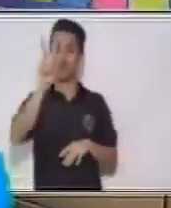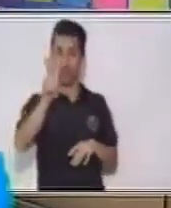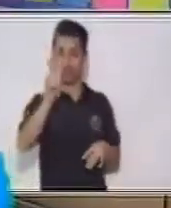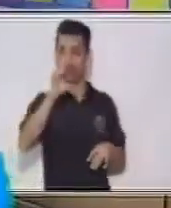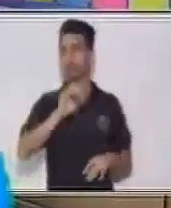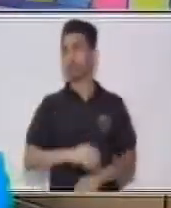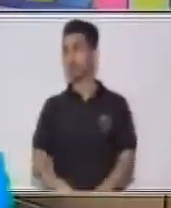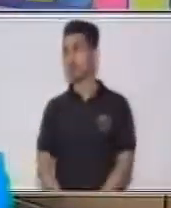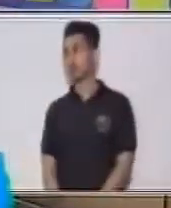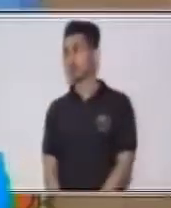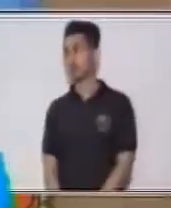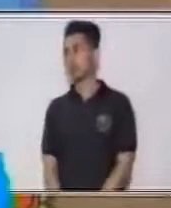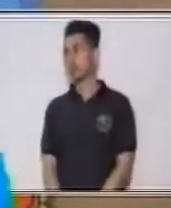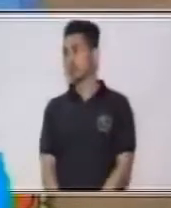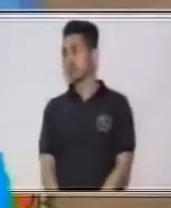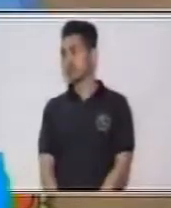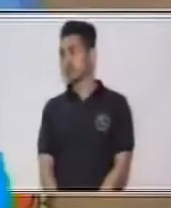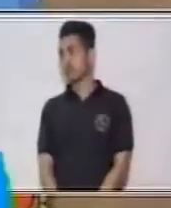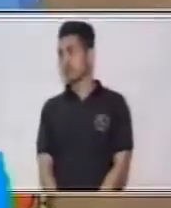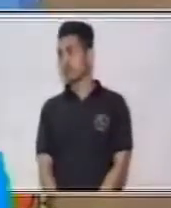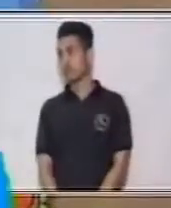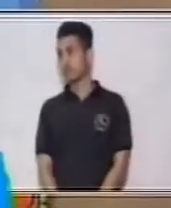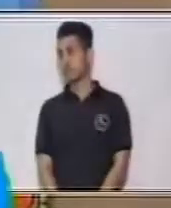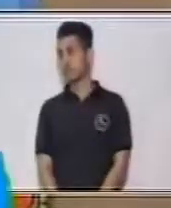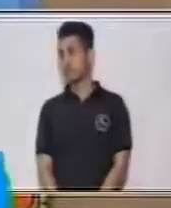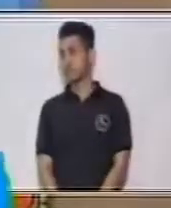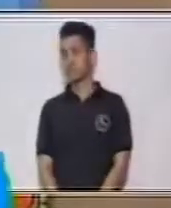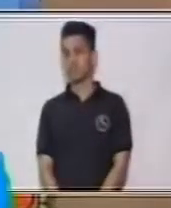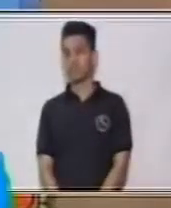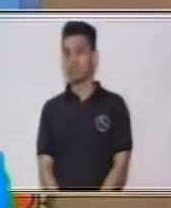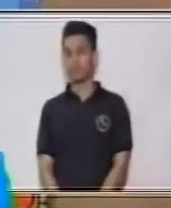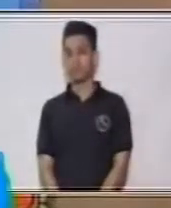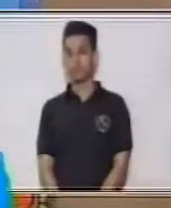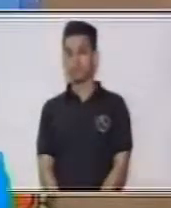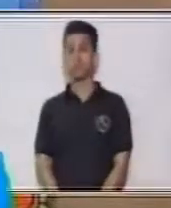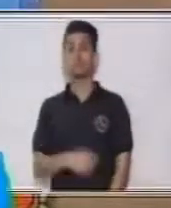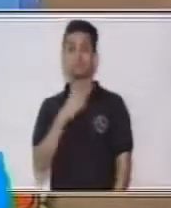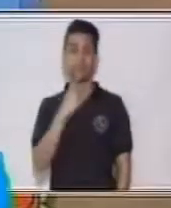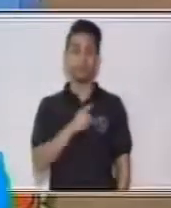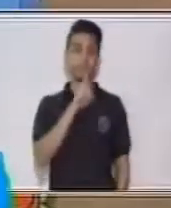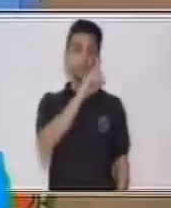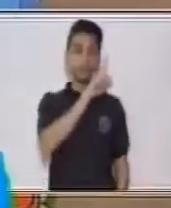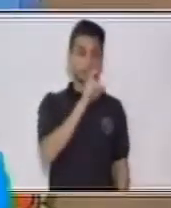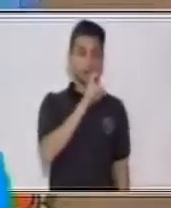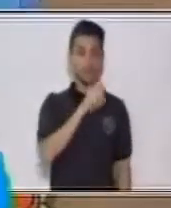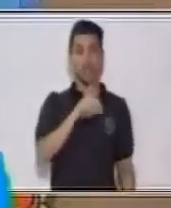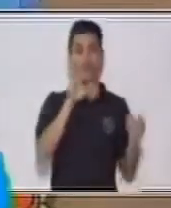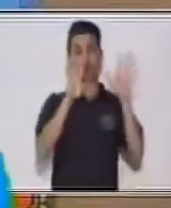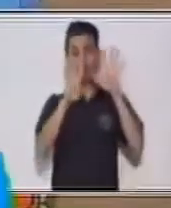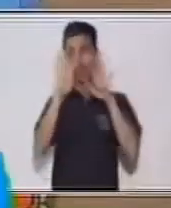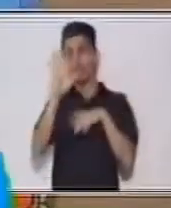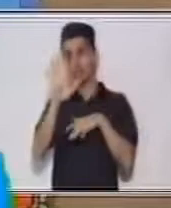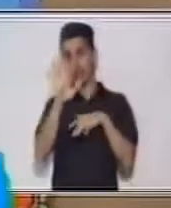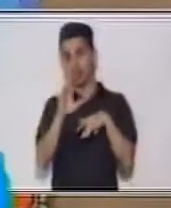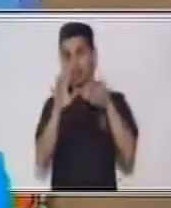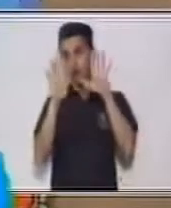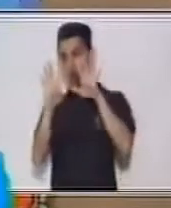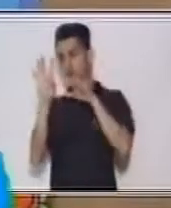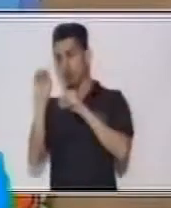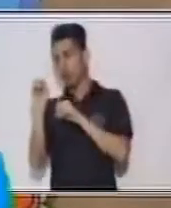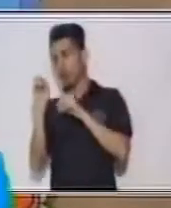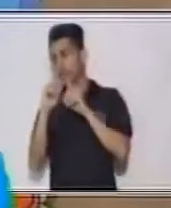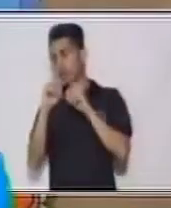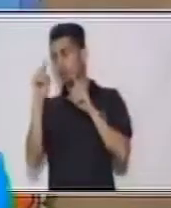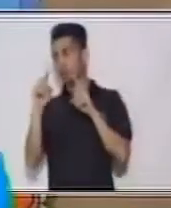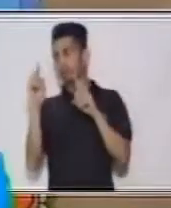2 ahora veamos dice 100 95 90 hay